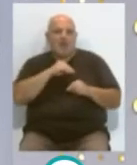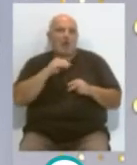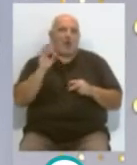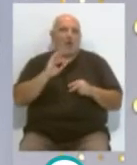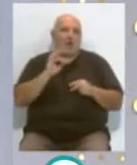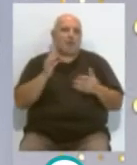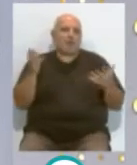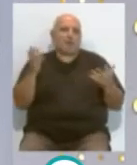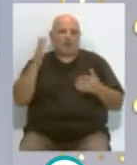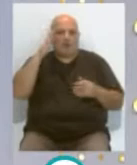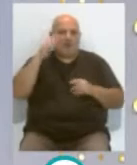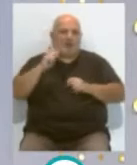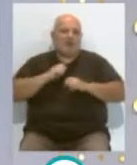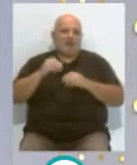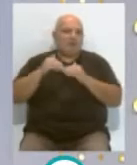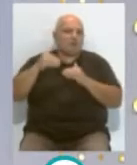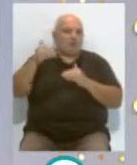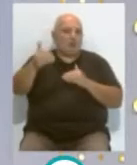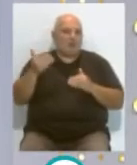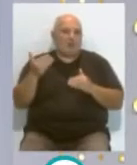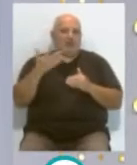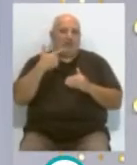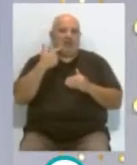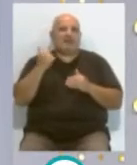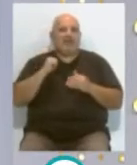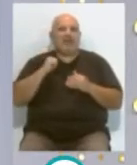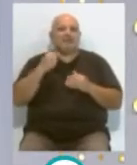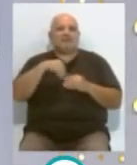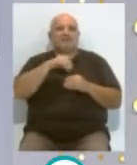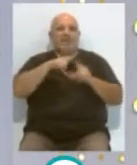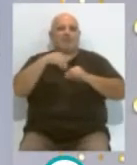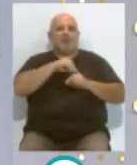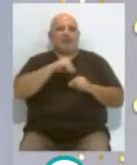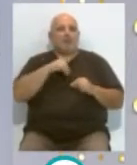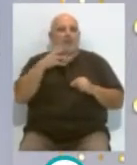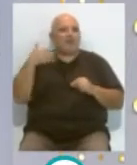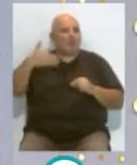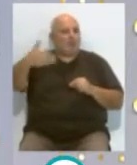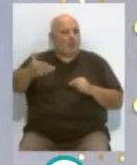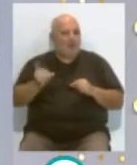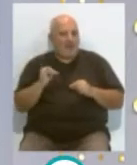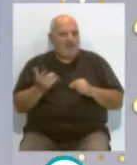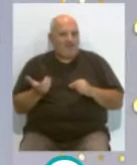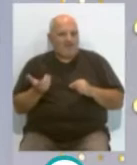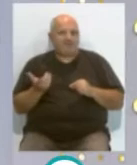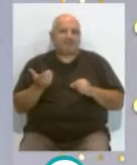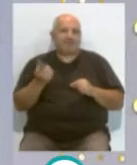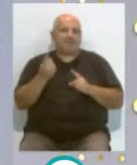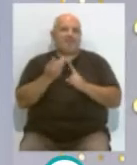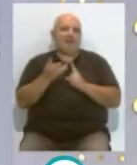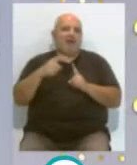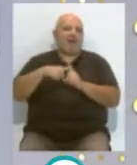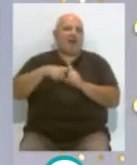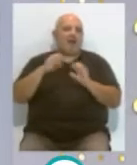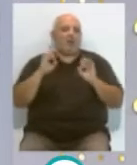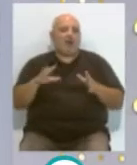pues la verdad que te ilusiona mucho de cara a lo que pueda a llegar a... Lo que hace falta también que los que estén a su alrededor, no sé si al mismo nivel,